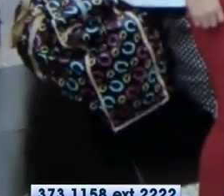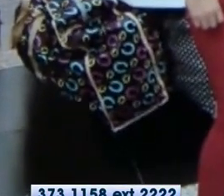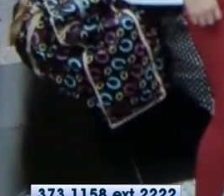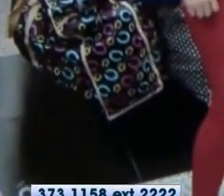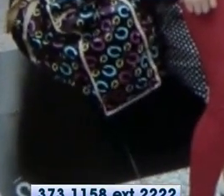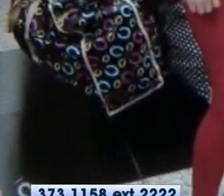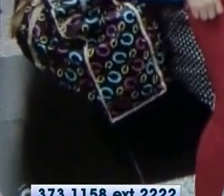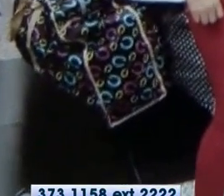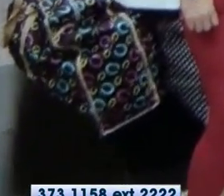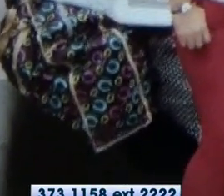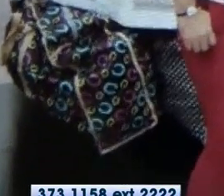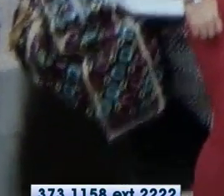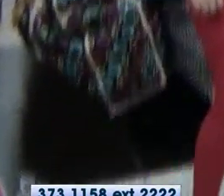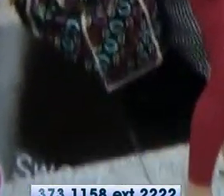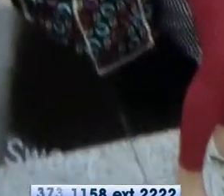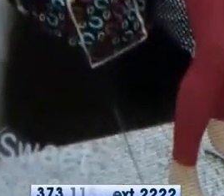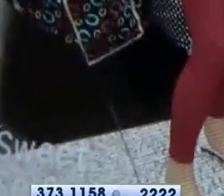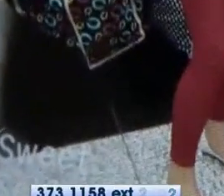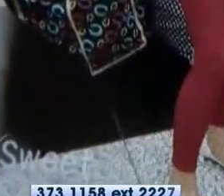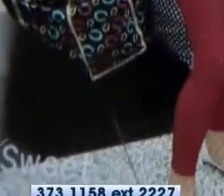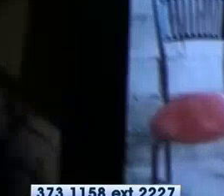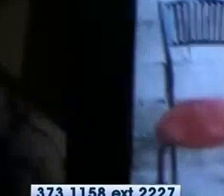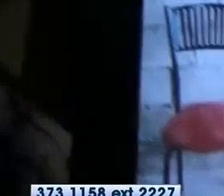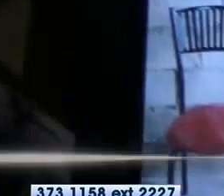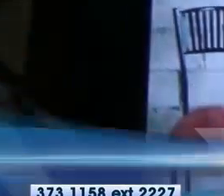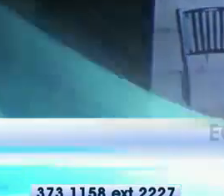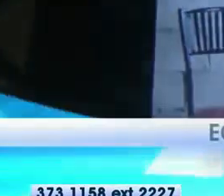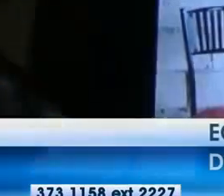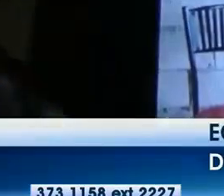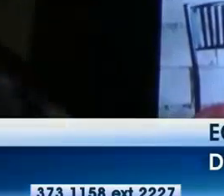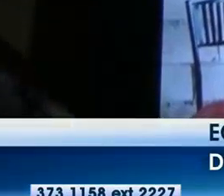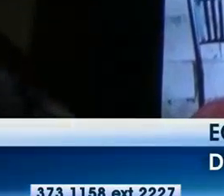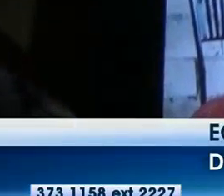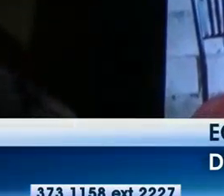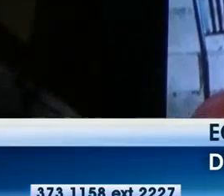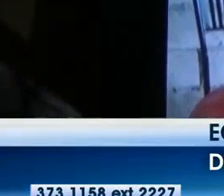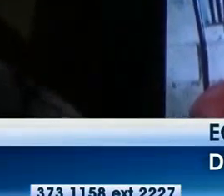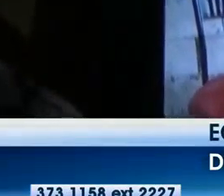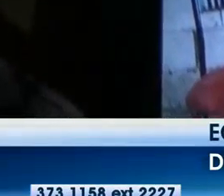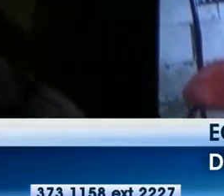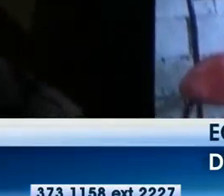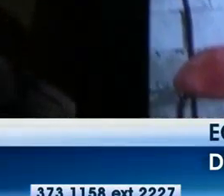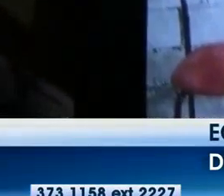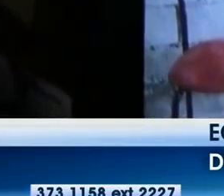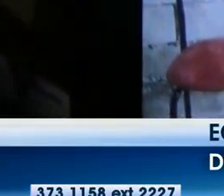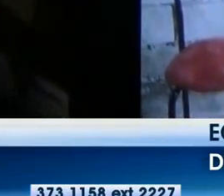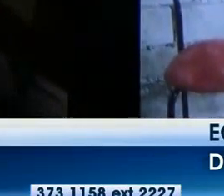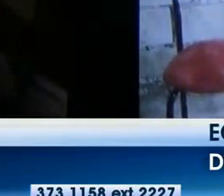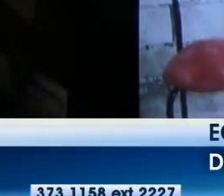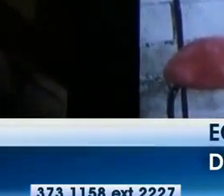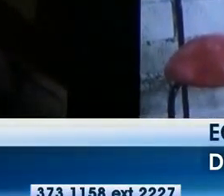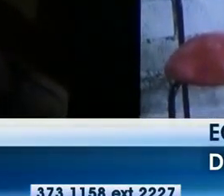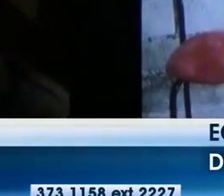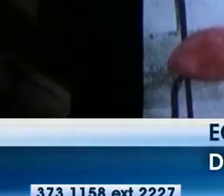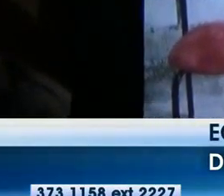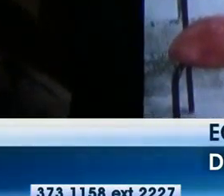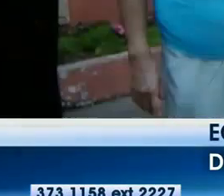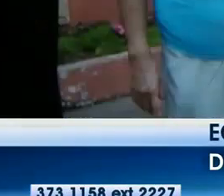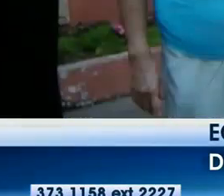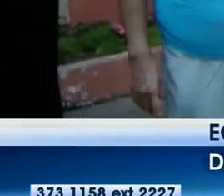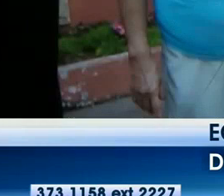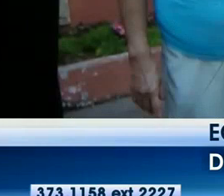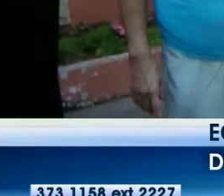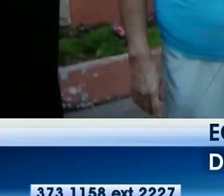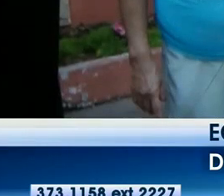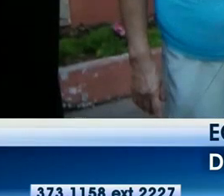El pasado junio llegó a Ecuador por un mes de vacaciones Carmen Romero. Pasó justamente un mes desde que se despidió de sus familiares